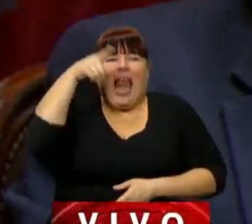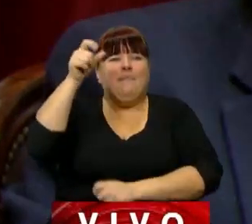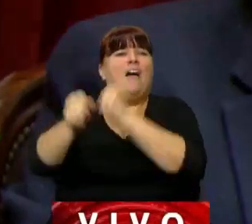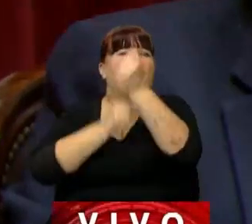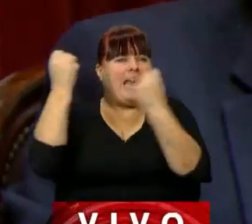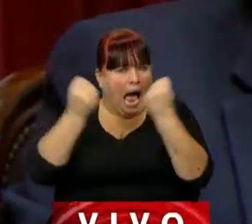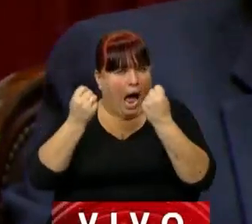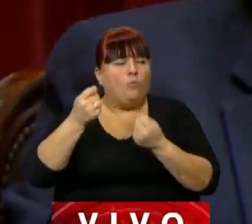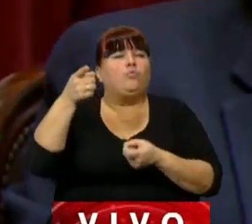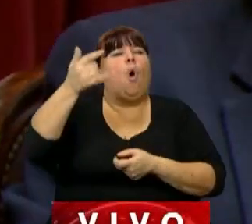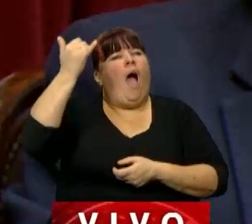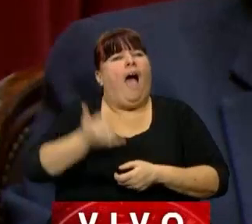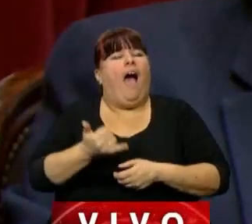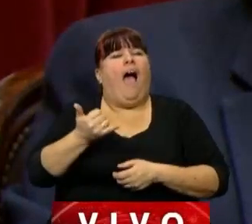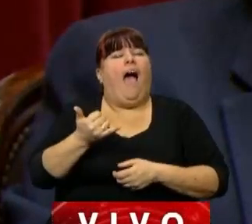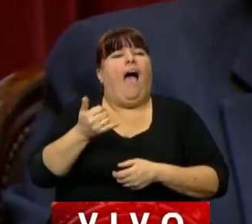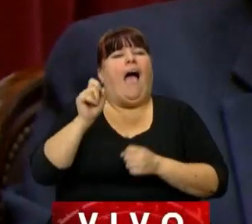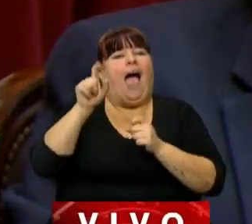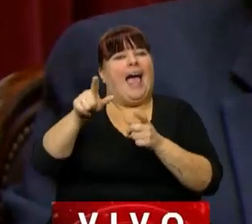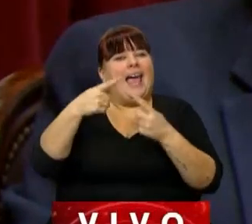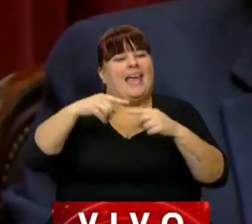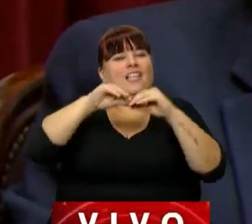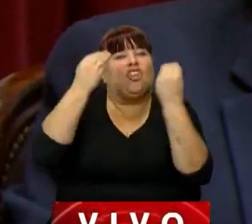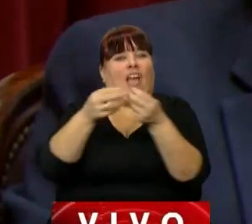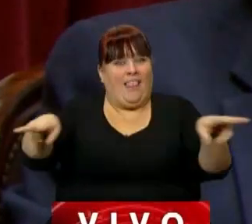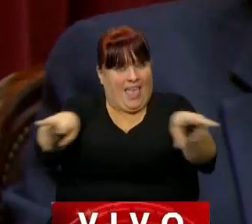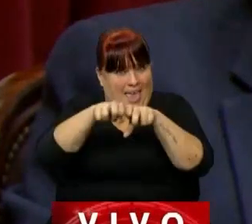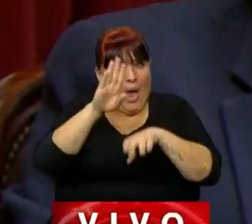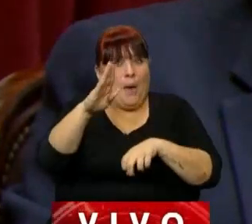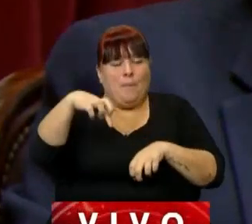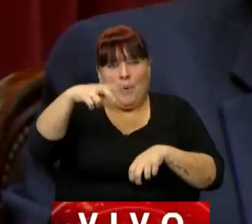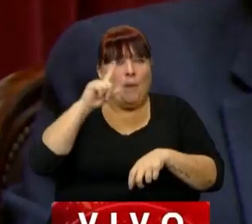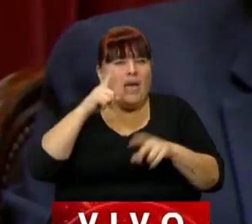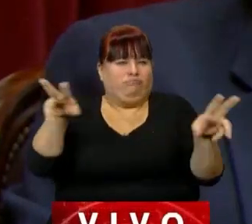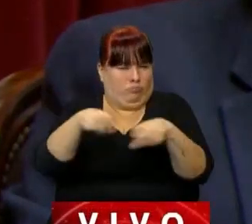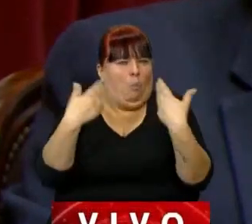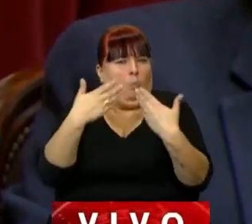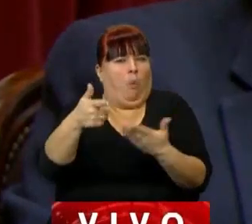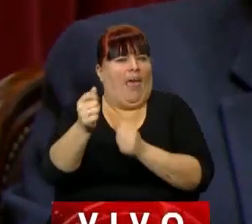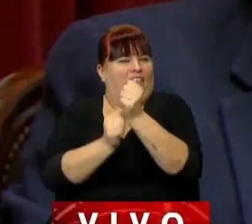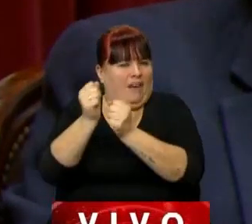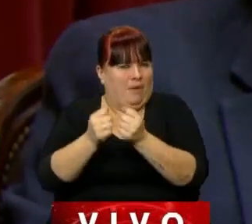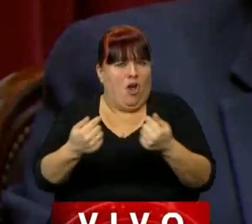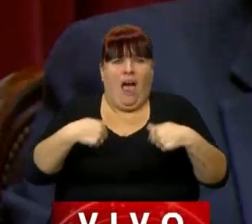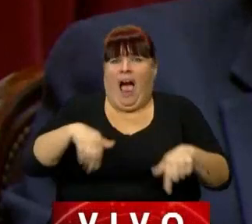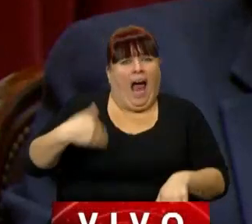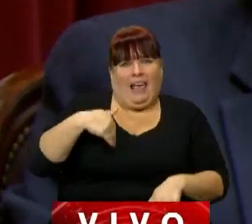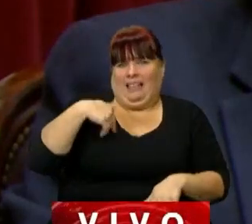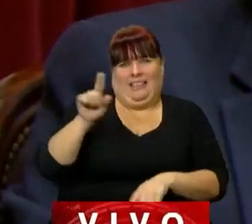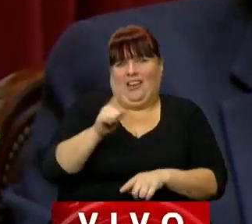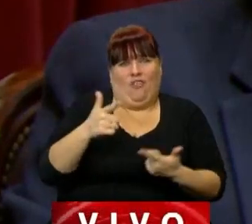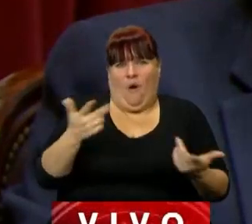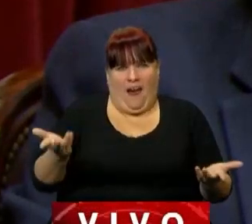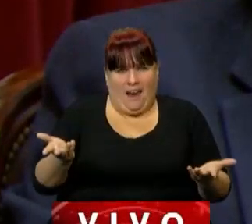fabrica autos y tienen en su Producto Bruto Interno para hacerlo eso. Pero nosotros no, señor